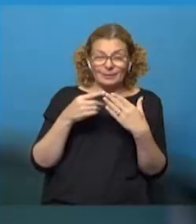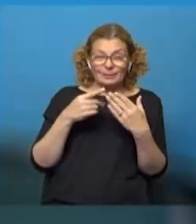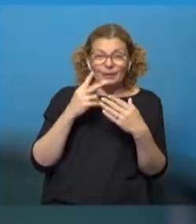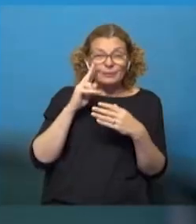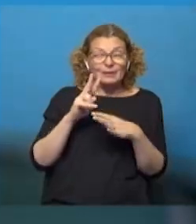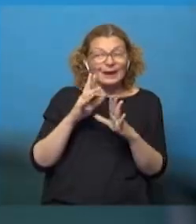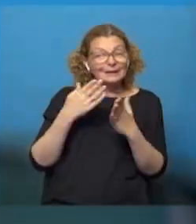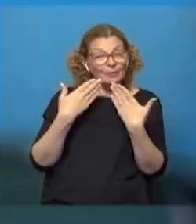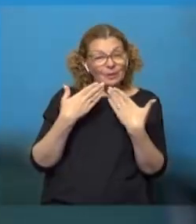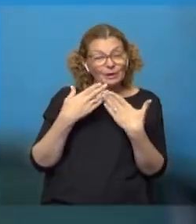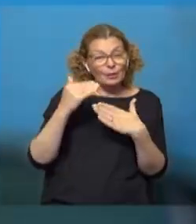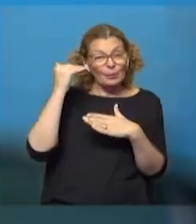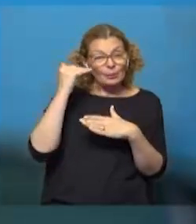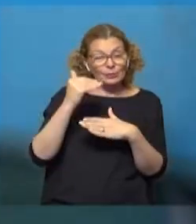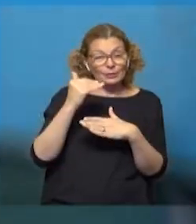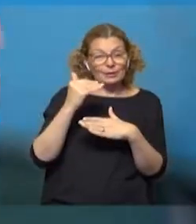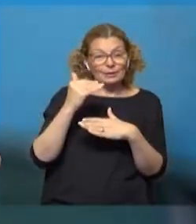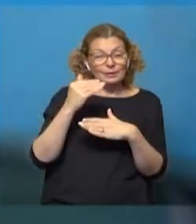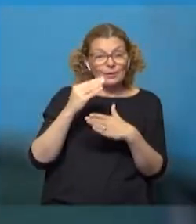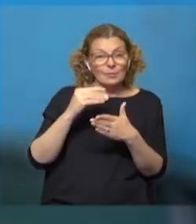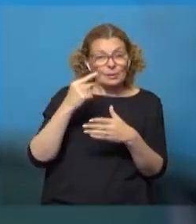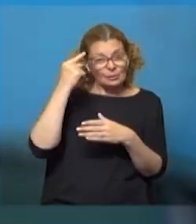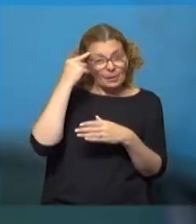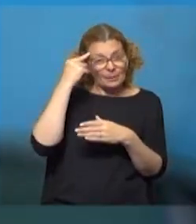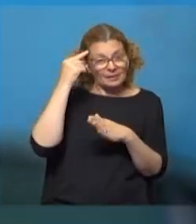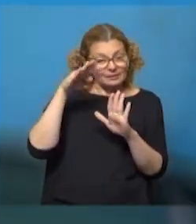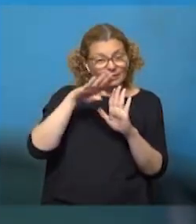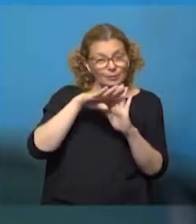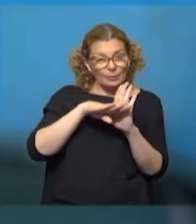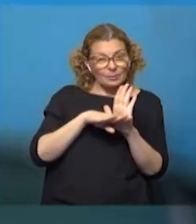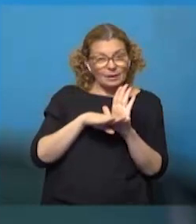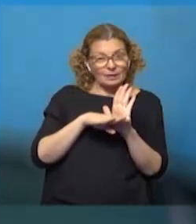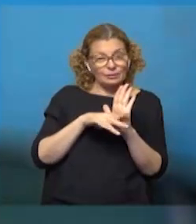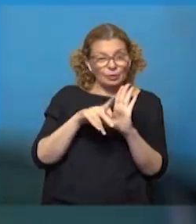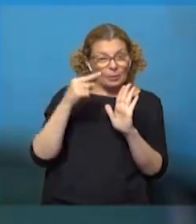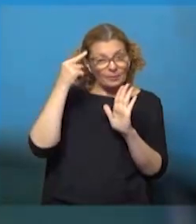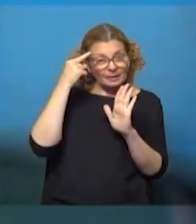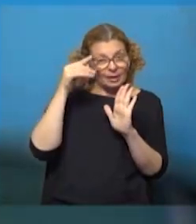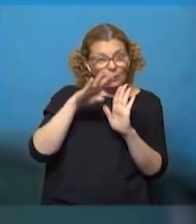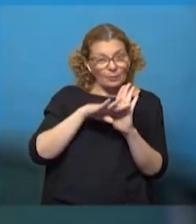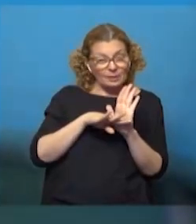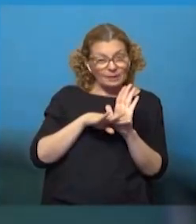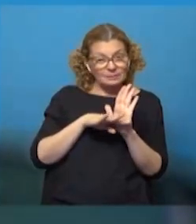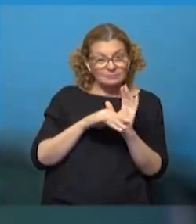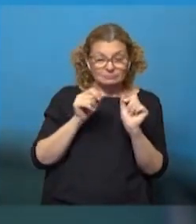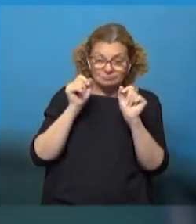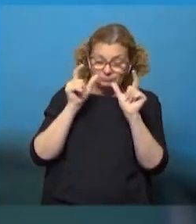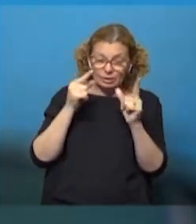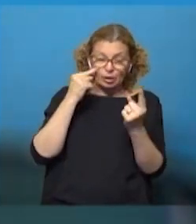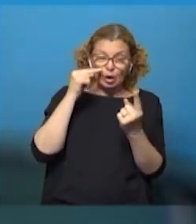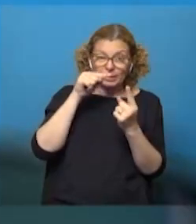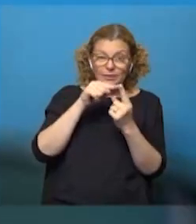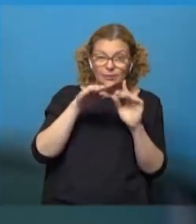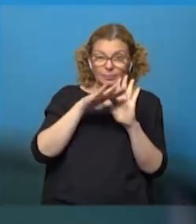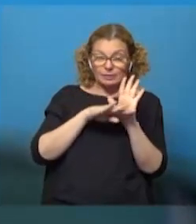estamos hablando es decir los docentes puestos a pensar en un plan son capaces de pensar un plan en atención a los objetivos del